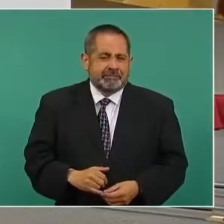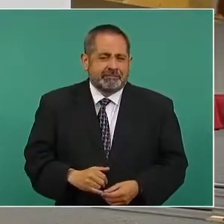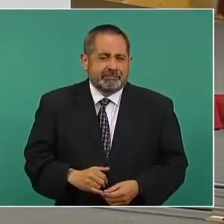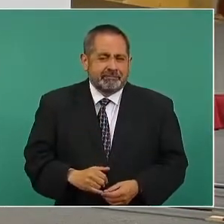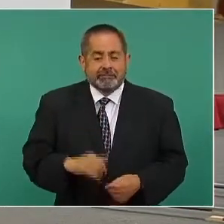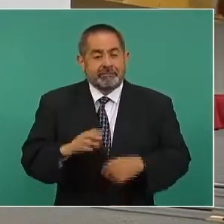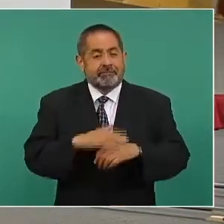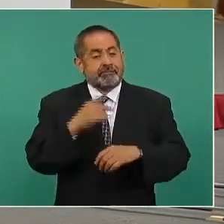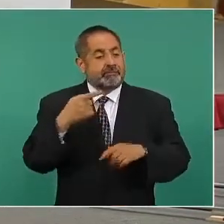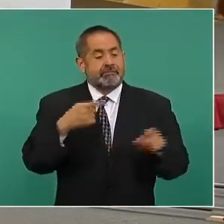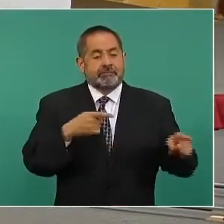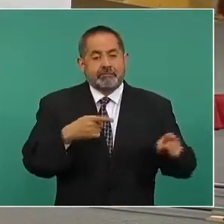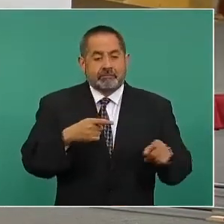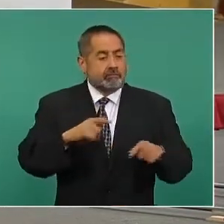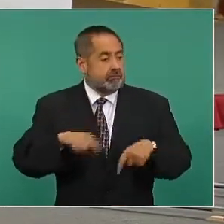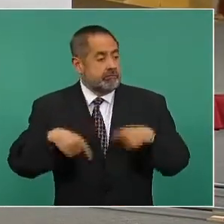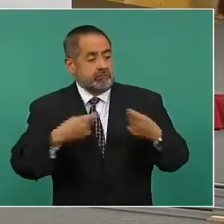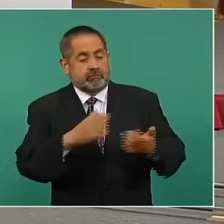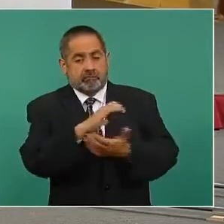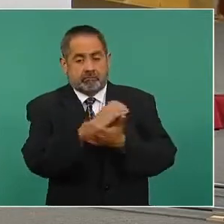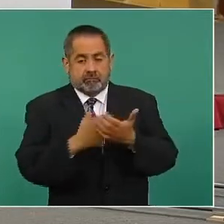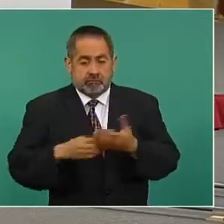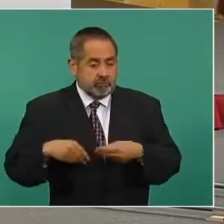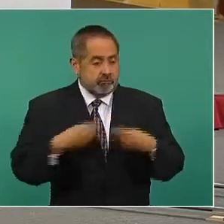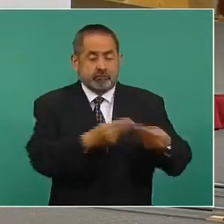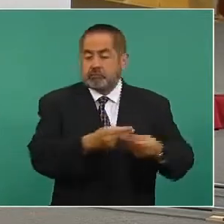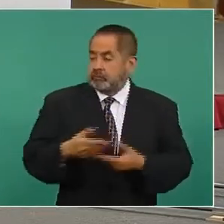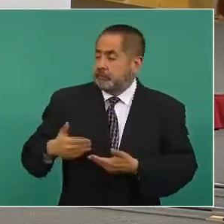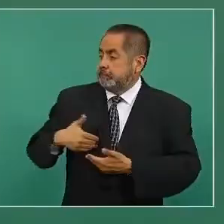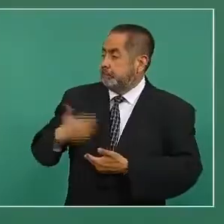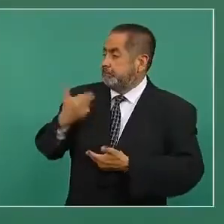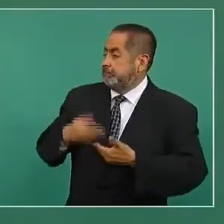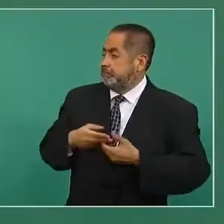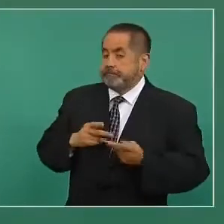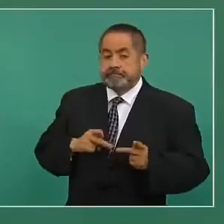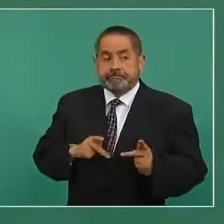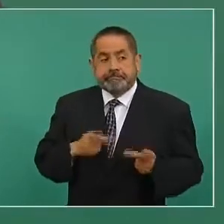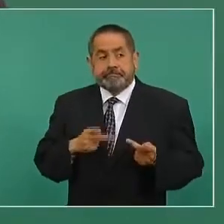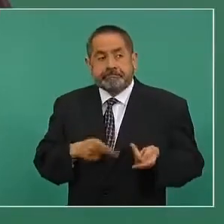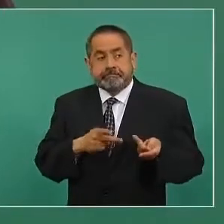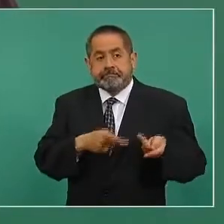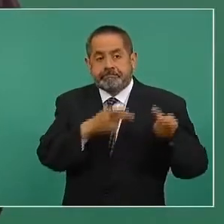Porque recibieron los contratos, vendieron,